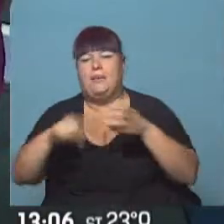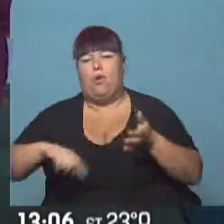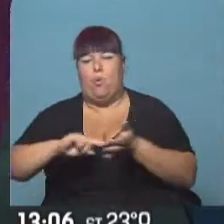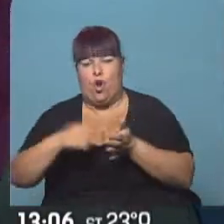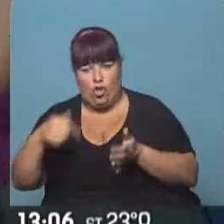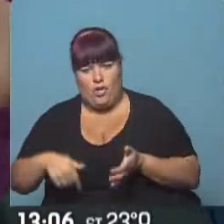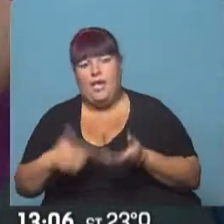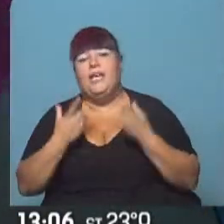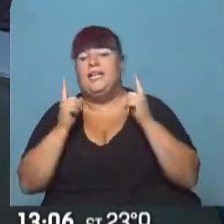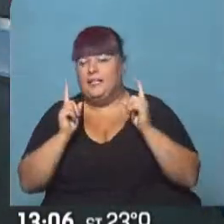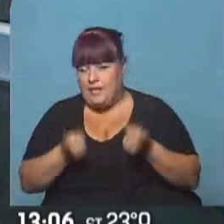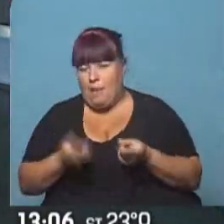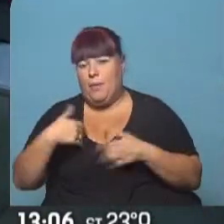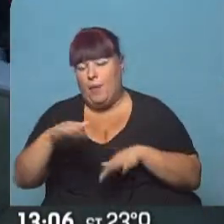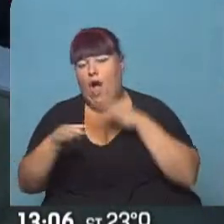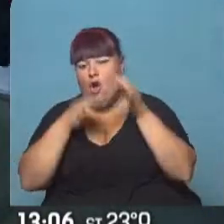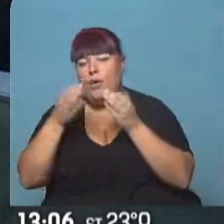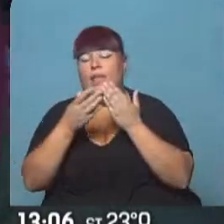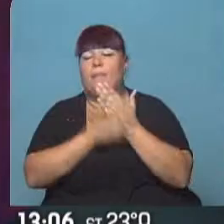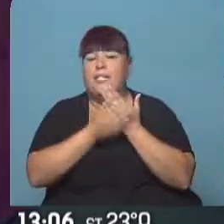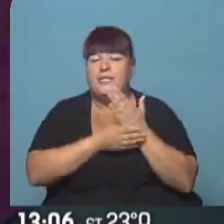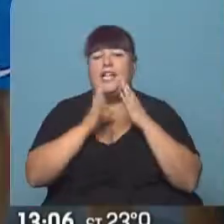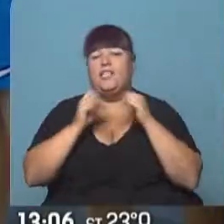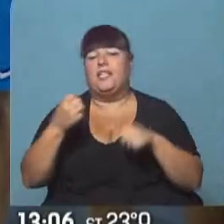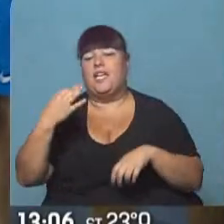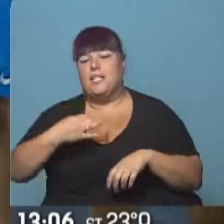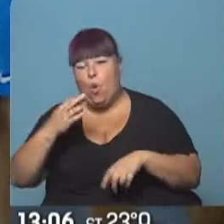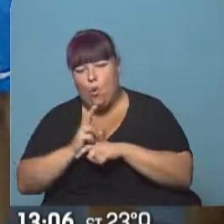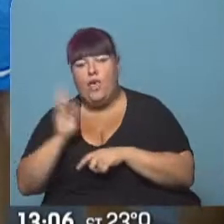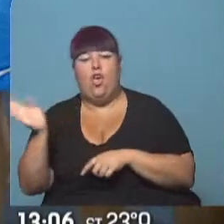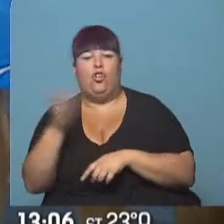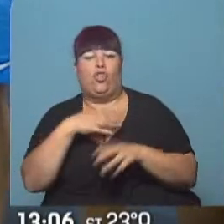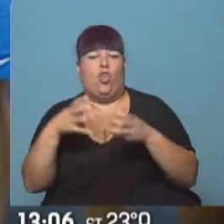Aires y obviamente vamos a estar en diálogo desde el Ministerio, del Secretario de Seguridad y de todos los organismos de la ciudad.